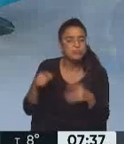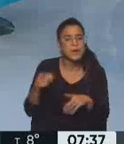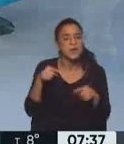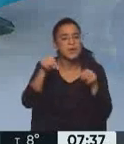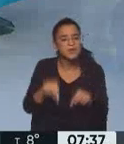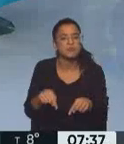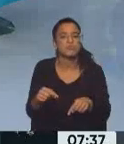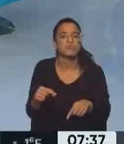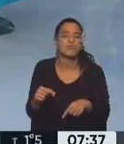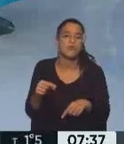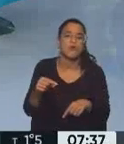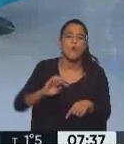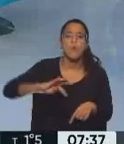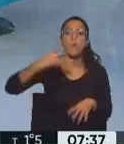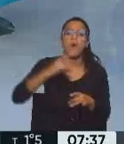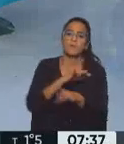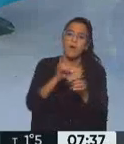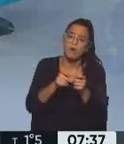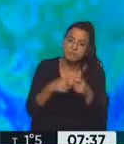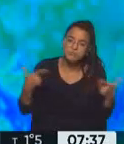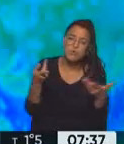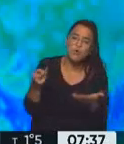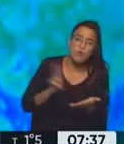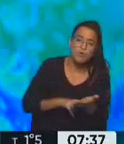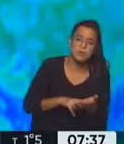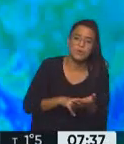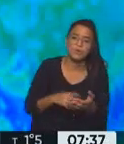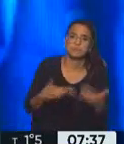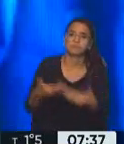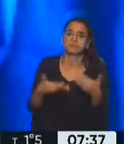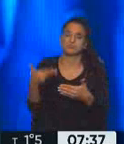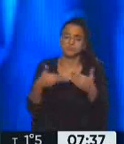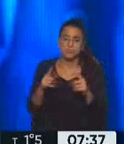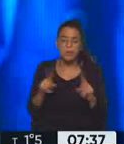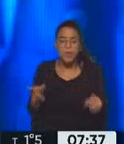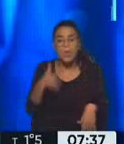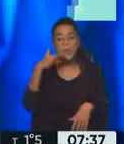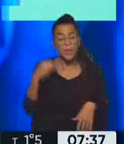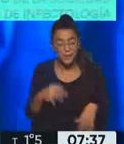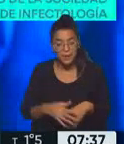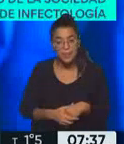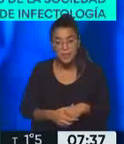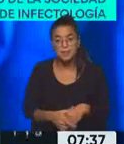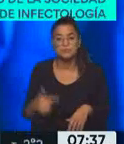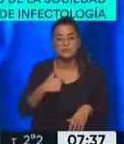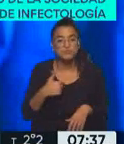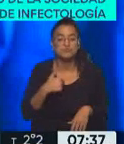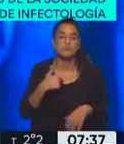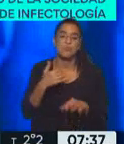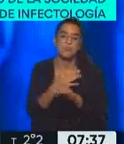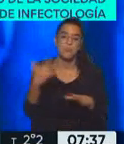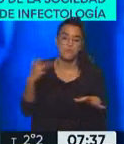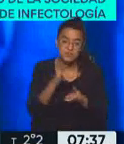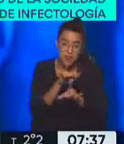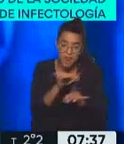transforme en una cuarta ola que otra vez nos haga retroceder así la verdad es que a ver yo como infectóloga